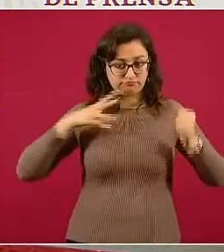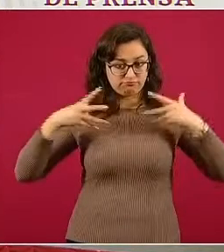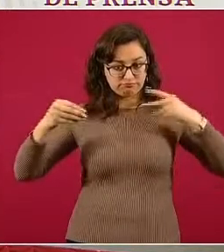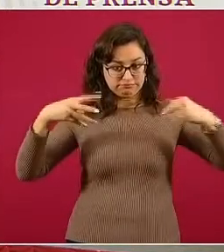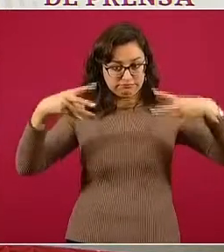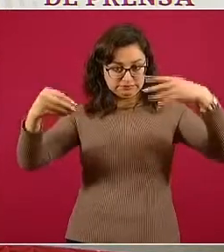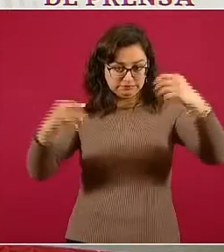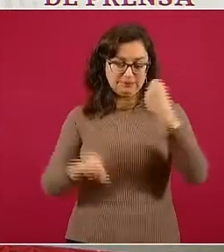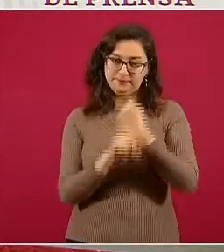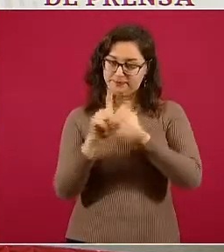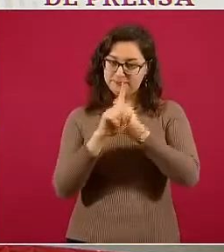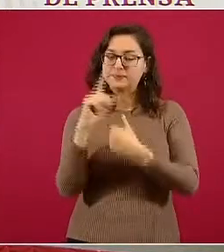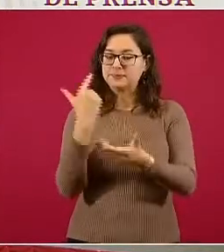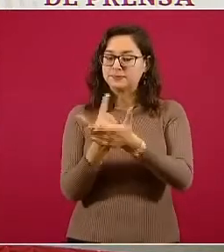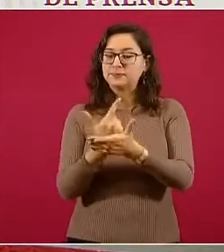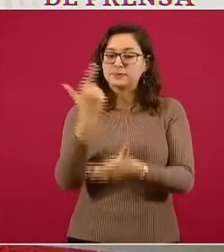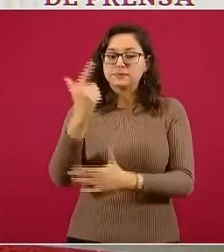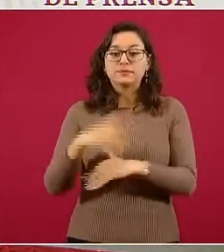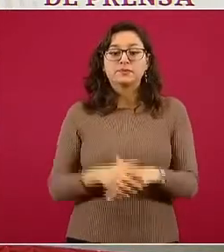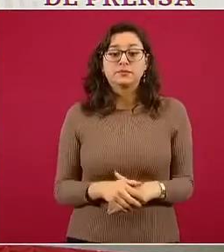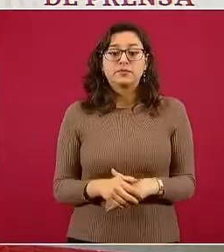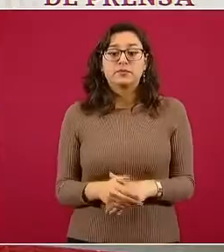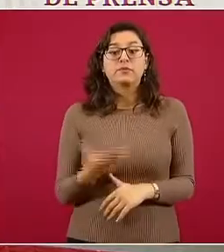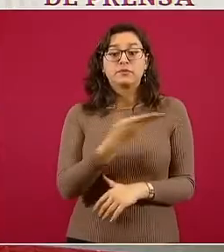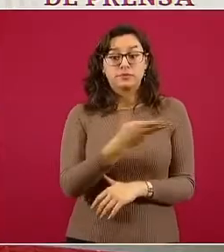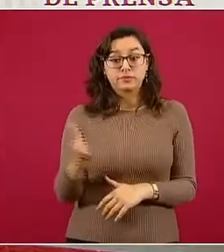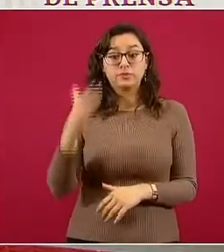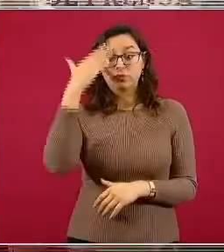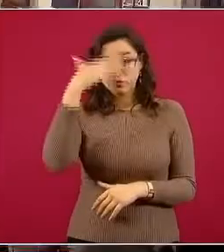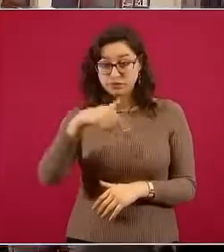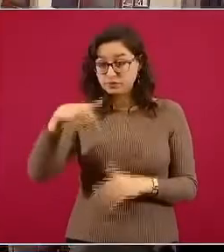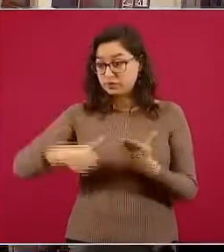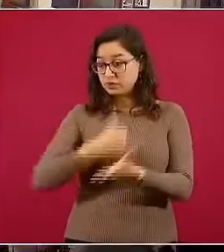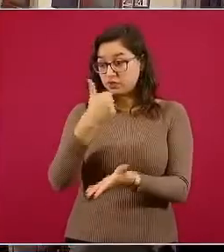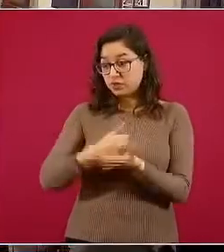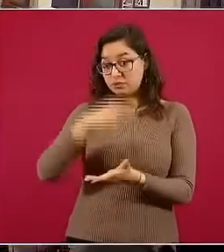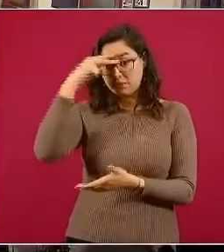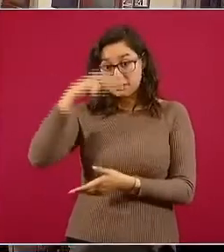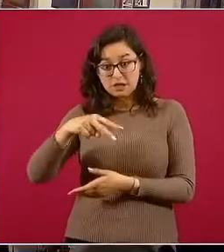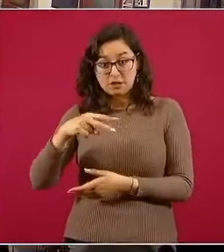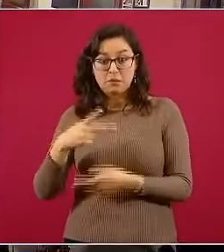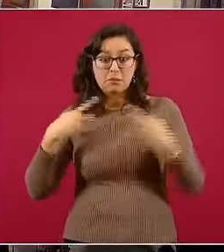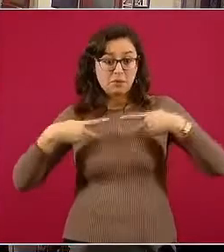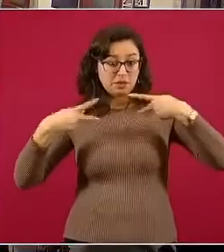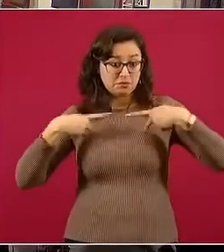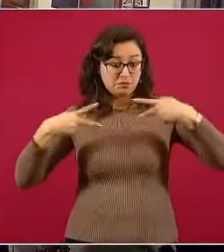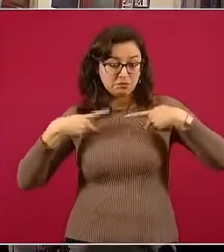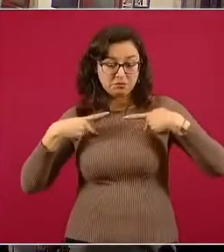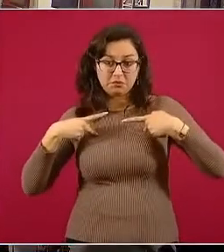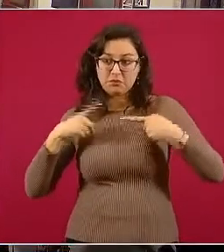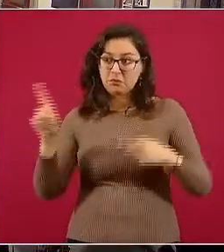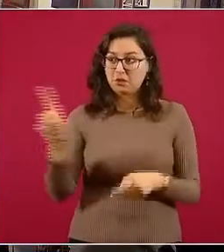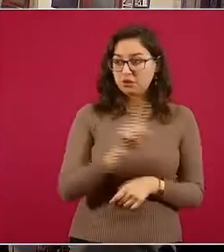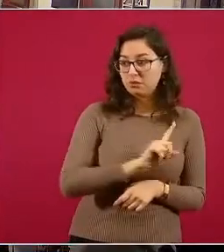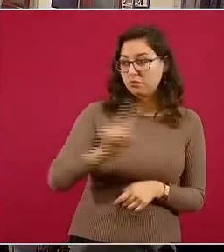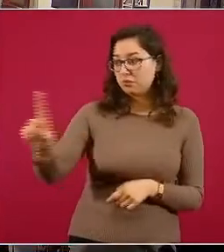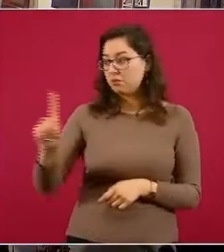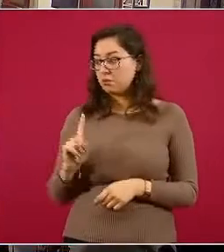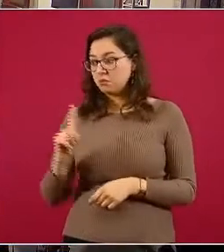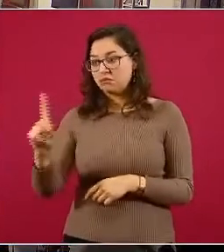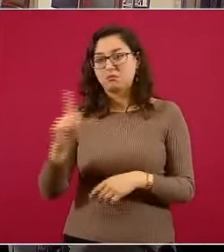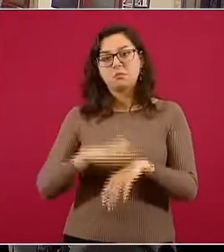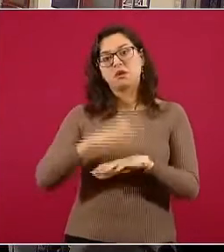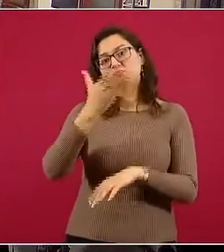Como saben, la mayoría de los viajes que se hacen en la Ciudad de México se hacen en transporte público. Por eso me gustaría nada más decir tres cosas para empezar.